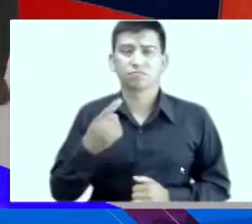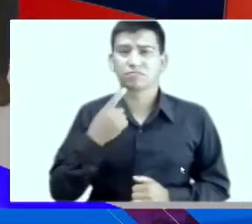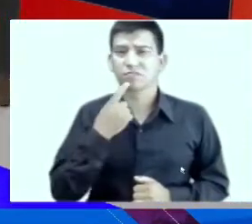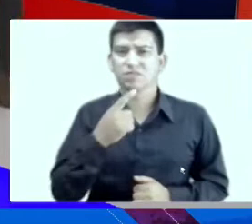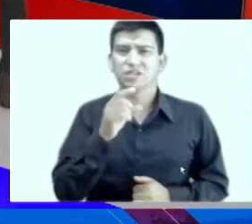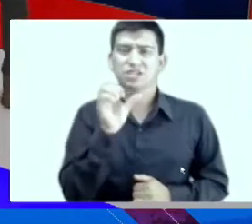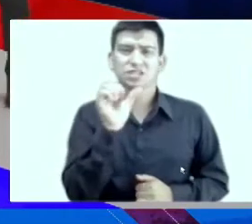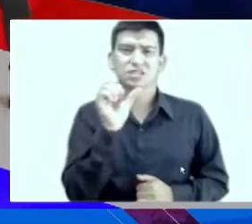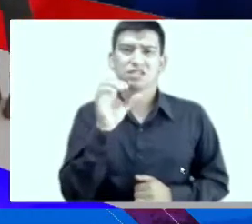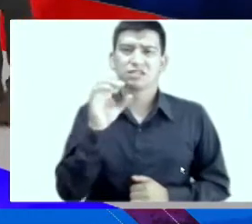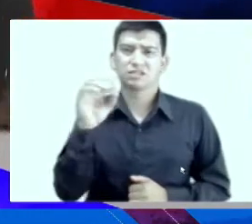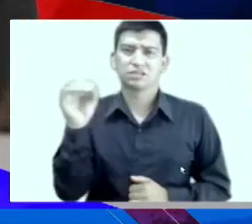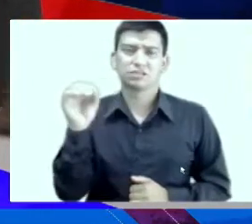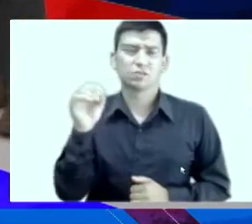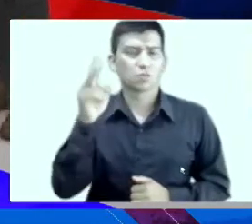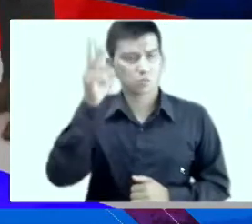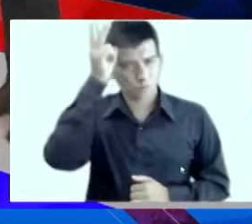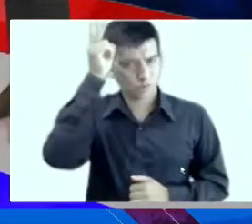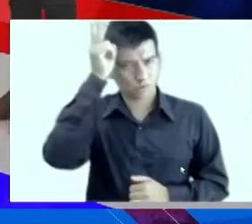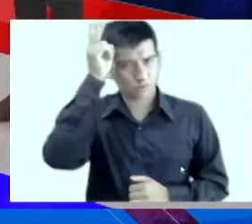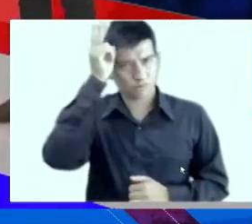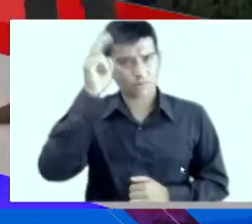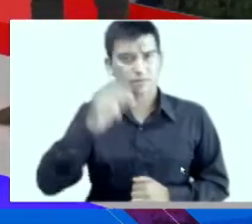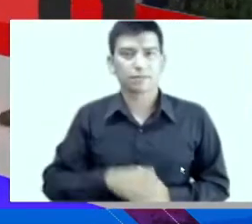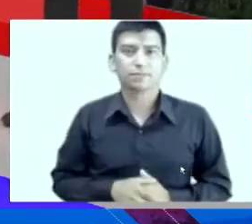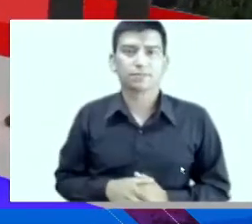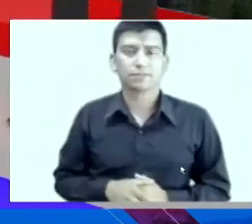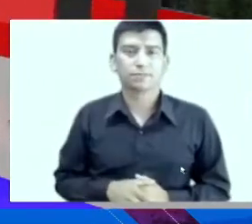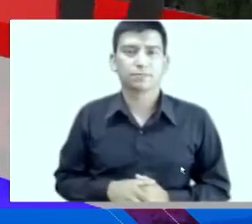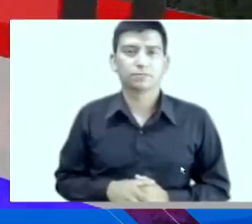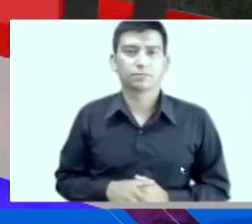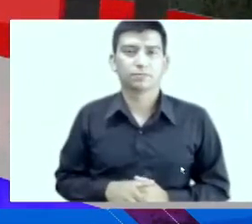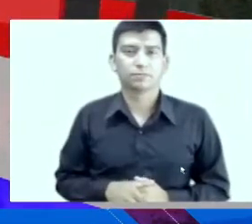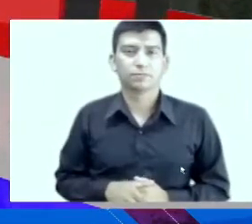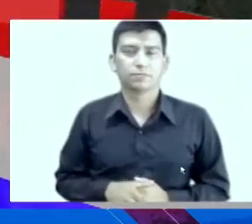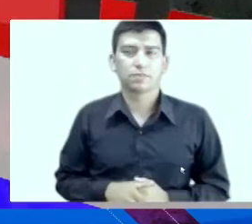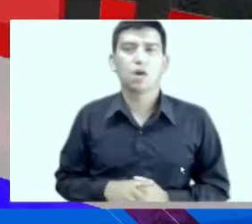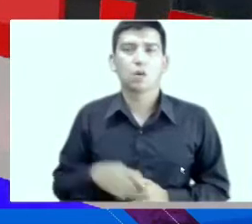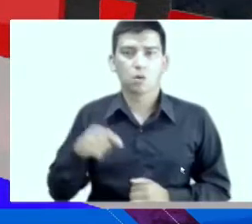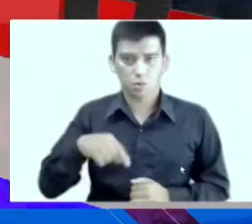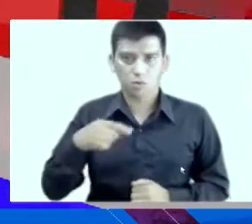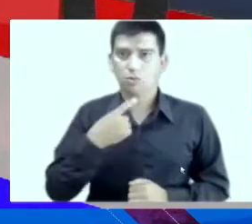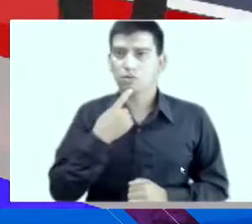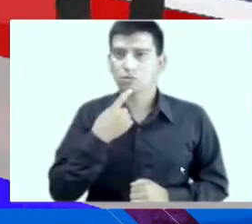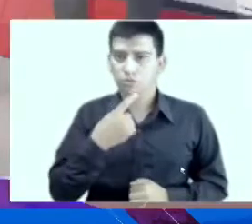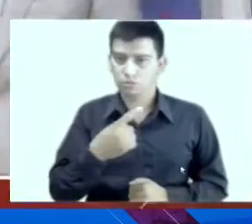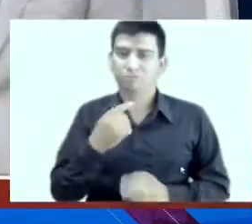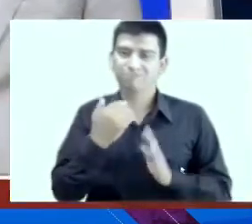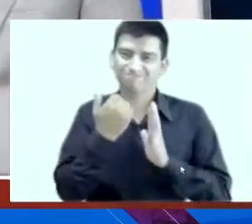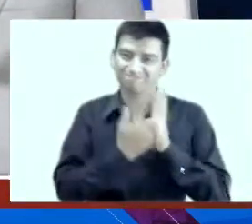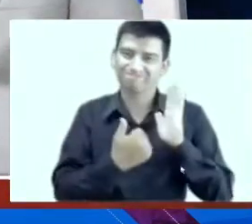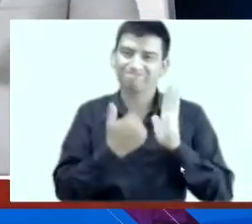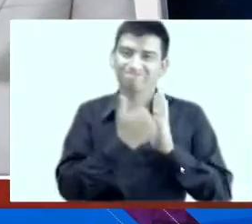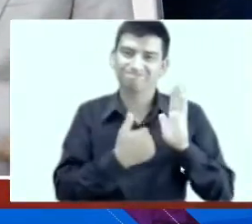sector privado. Petropar todavía no anunció algo parecido de reajustar para arriba. Pero hoy están hablando del impuesto selectivo al consumo, están hablando un poco